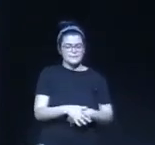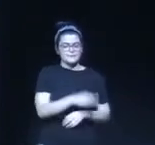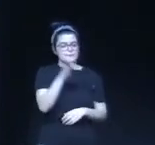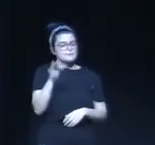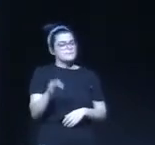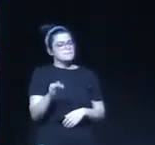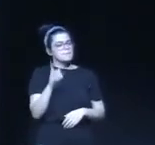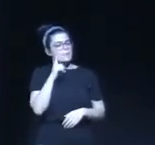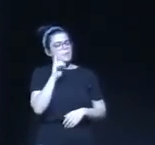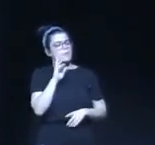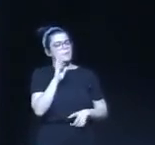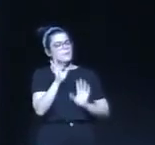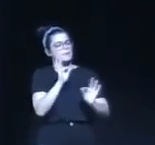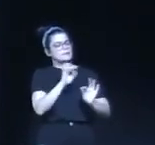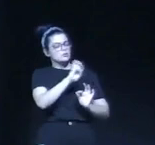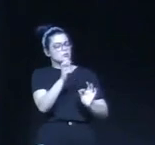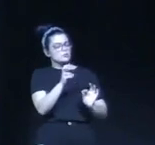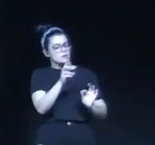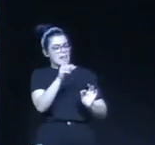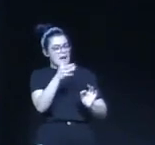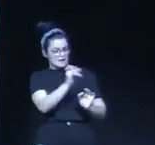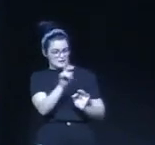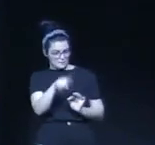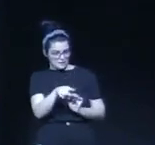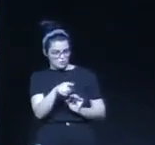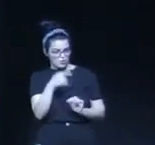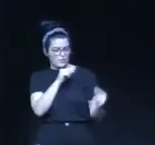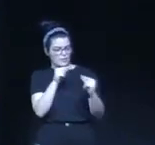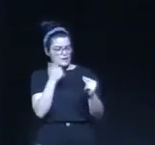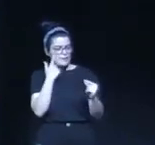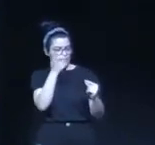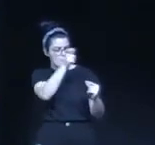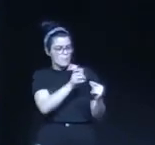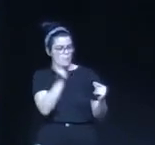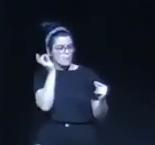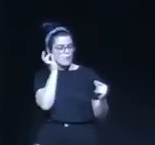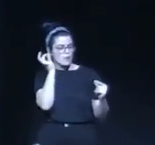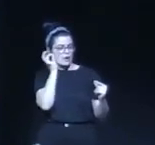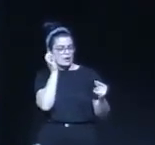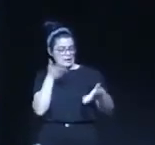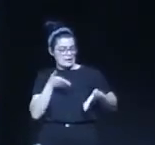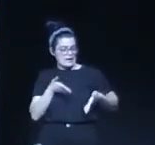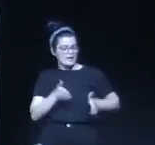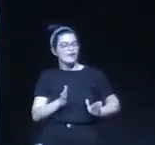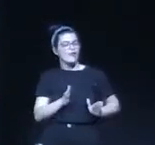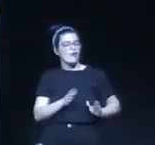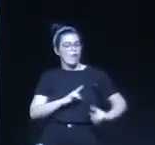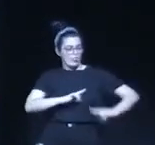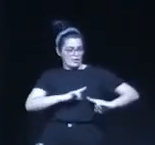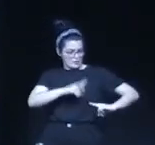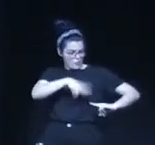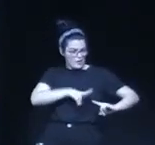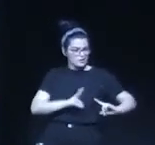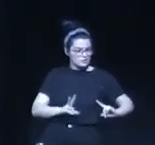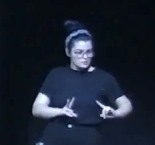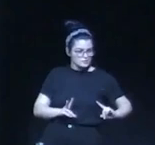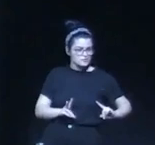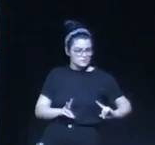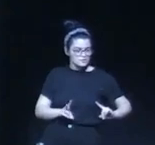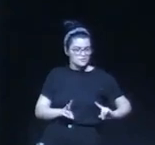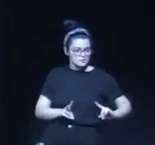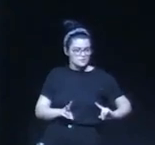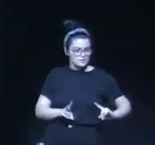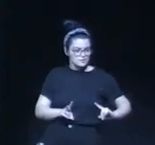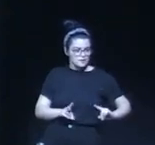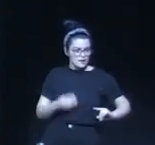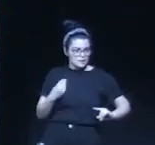dos debates más pequeñitos que se abren, que es el de la mujer cuyo hijo es directivo. Claro. Y de hecho, en un momento el